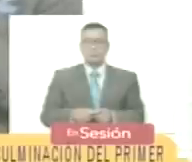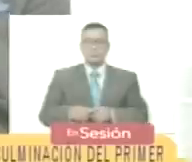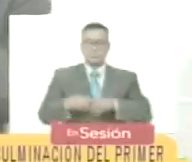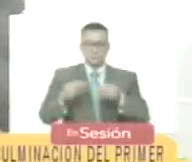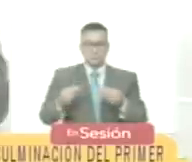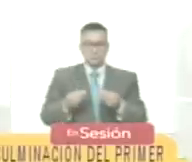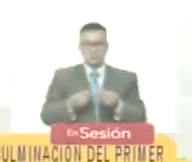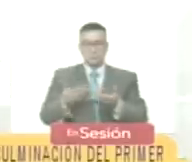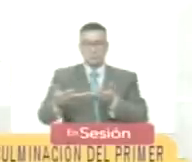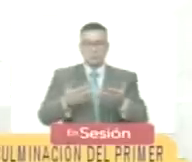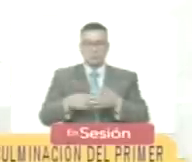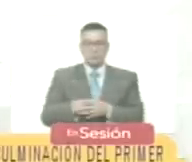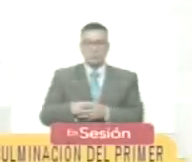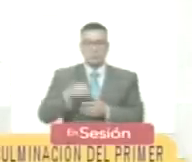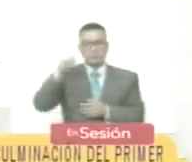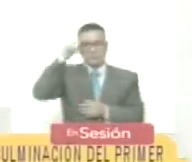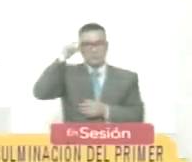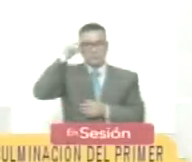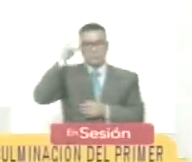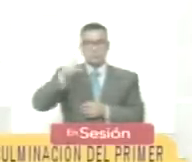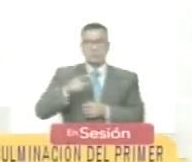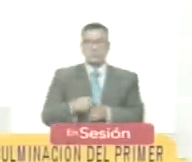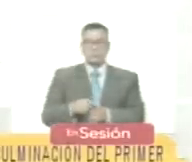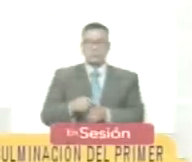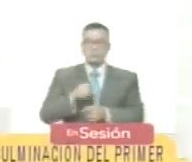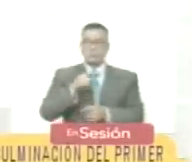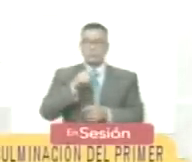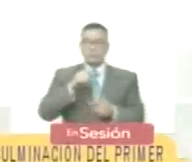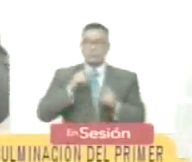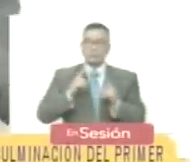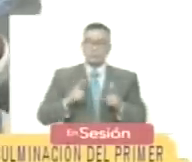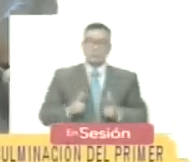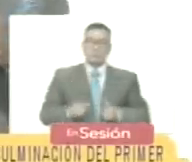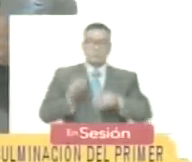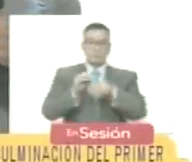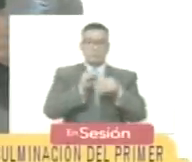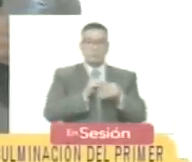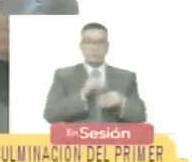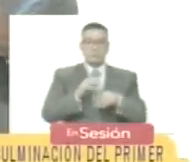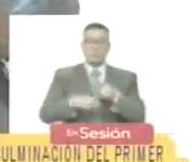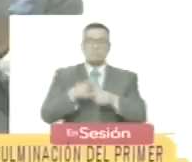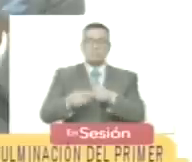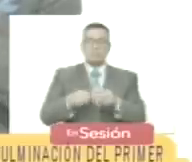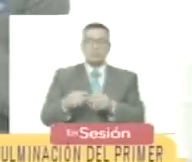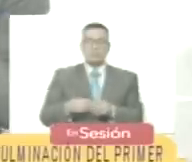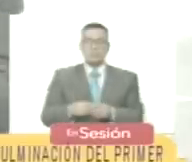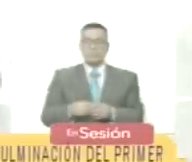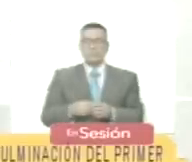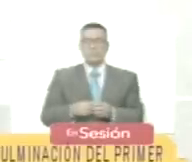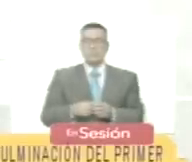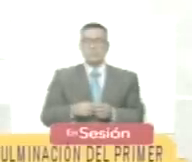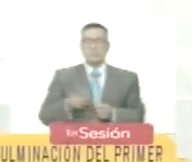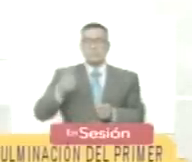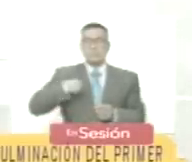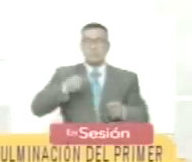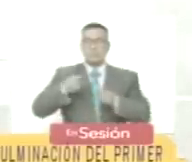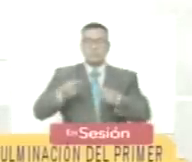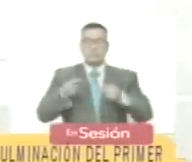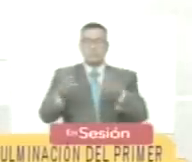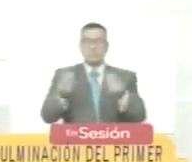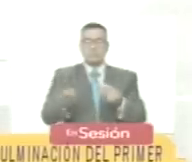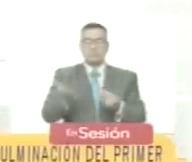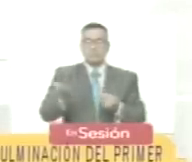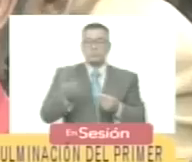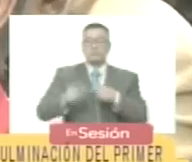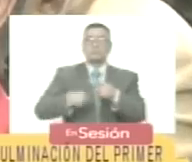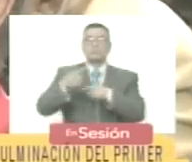acompasar esos días de reposo con las convocatorias de los correspondientes suplentes. Tenemos actividades muy importantes para